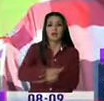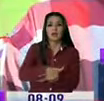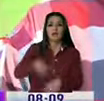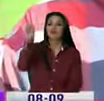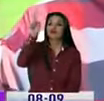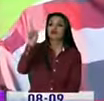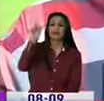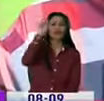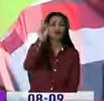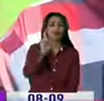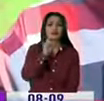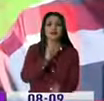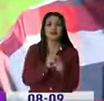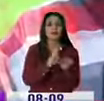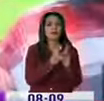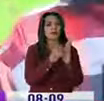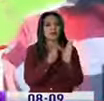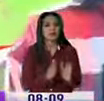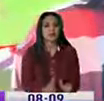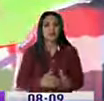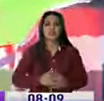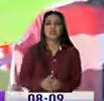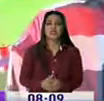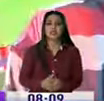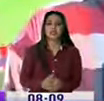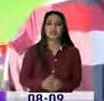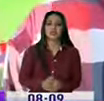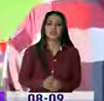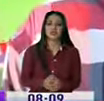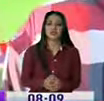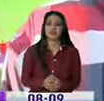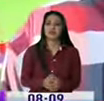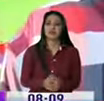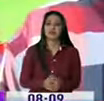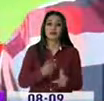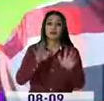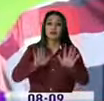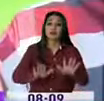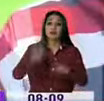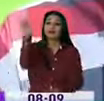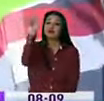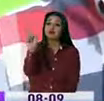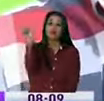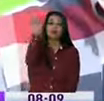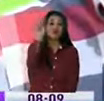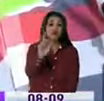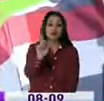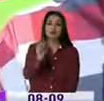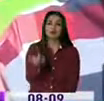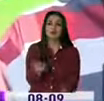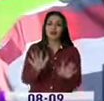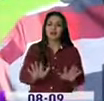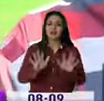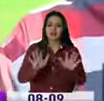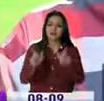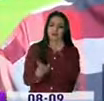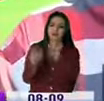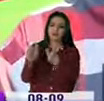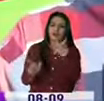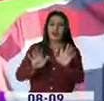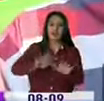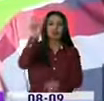calles, rayando la pared de la vecina. La verdad, en sí el pintar, o sea, hacer los rayones, como la mayoría de